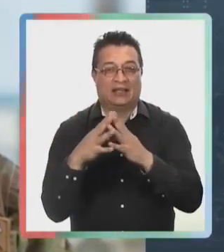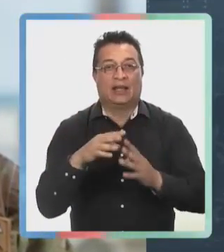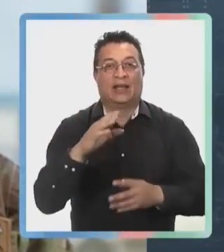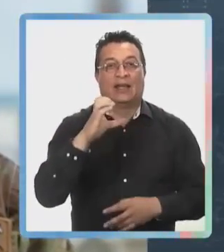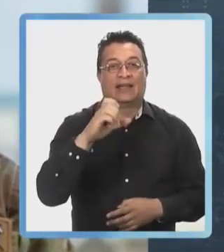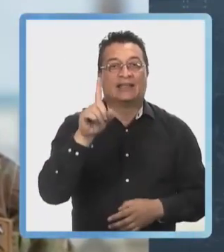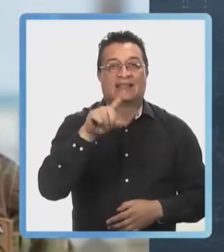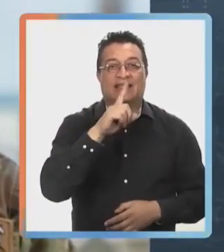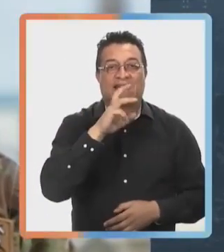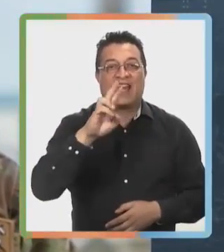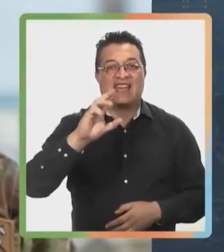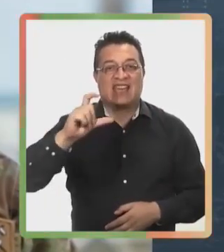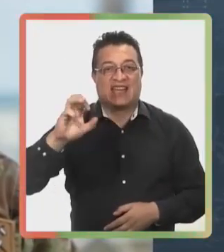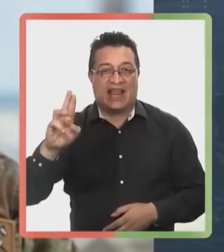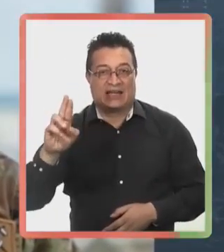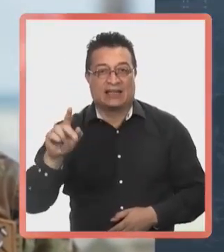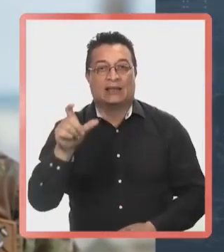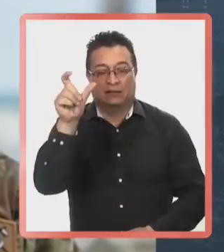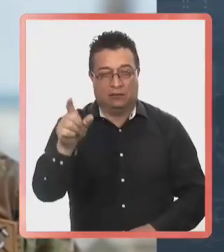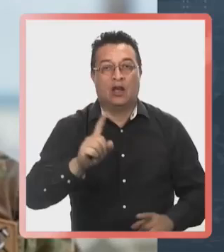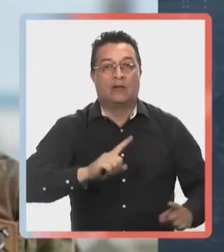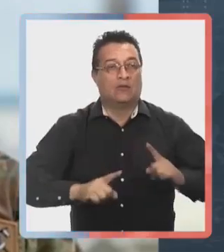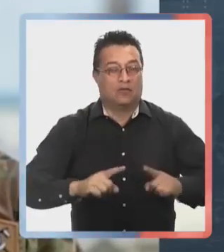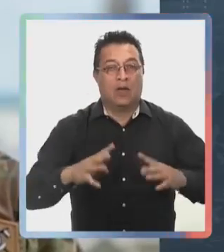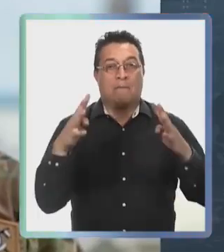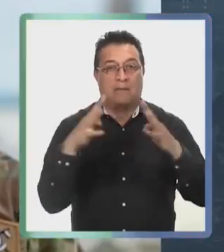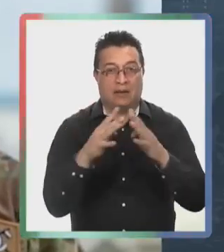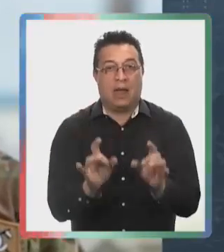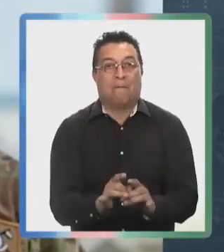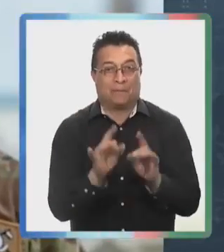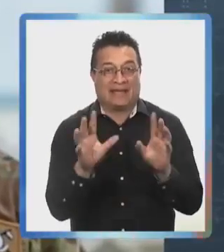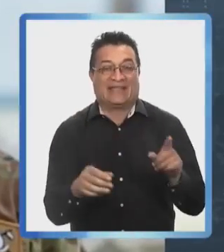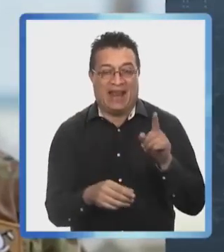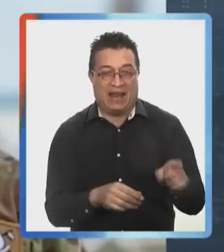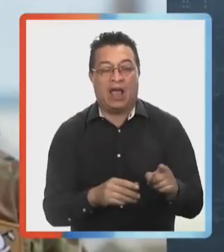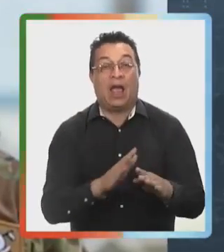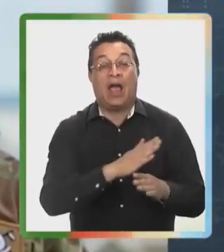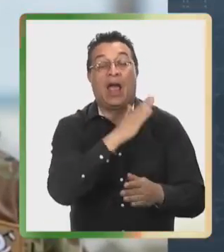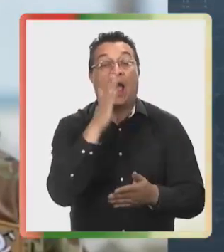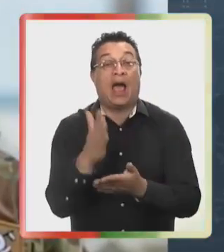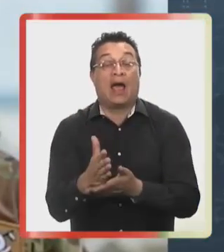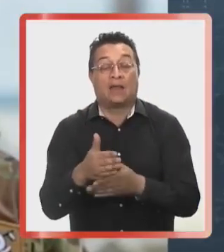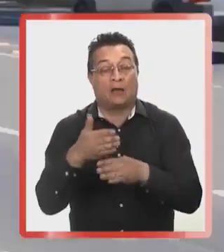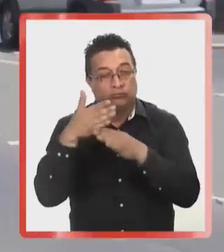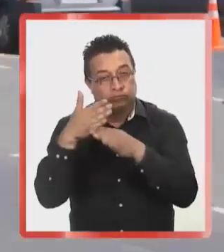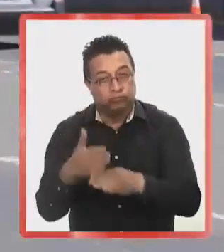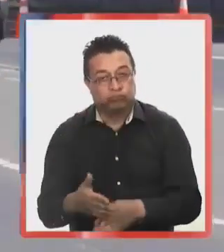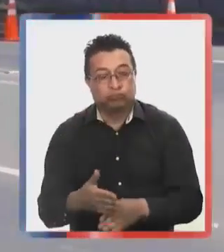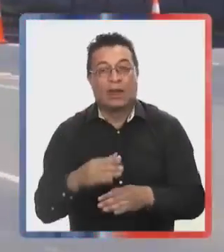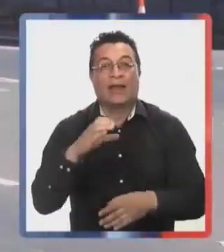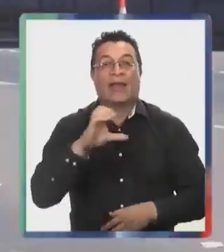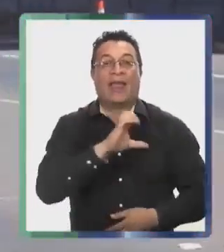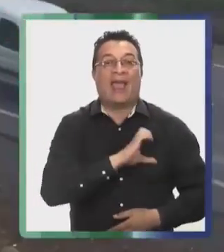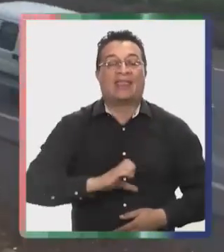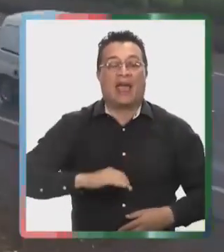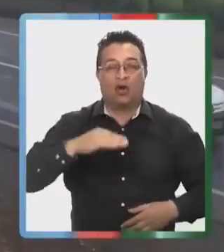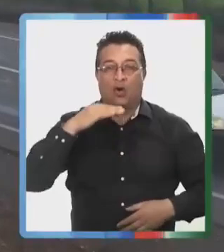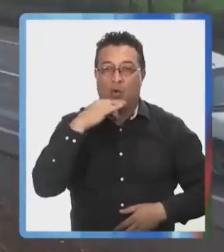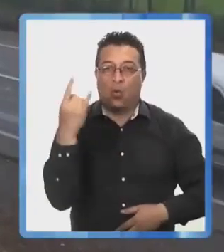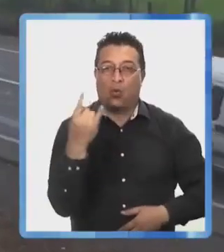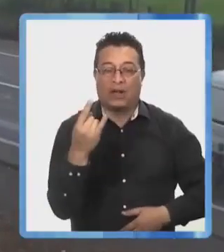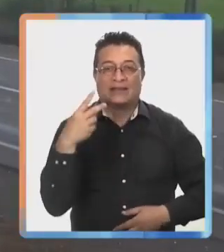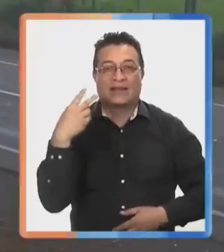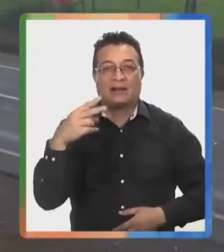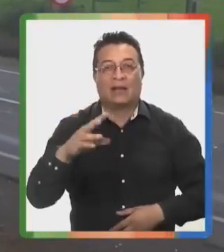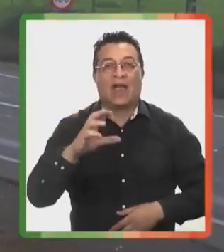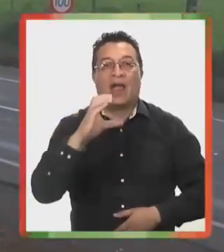ejército, Ricardo Stanger, quien comandará una fuerza especial de militares hasta que se mantenga vigente el estado de emergencia